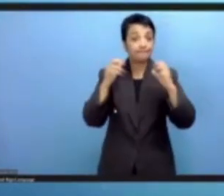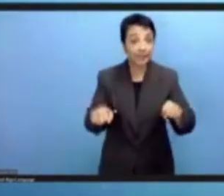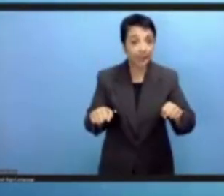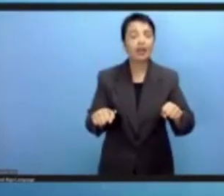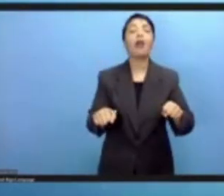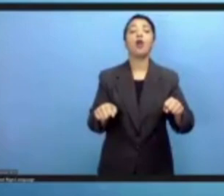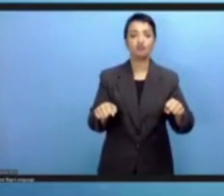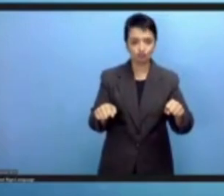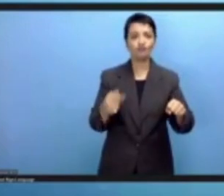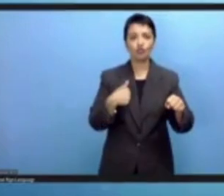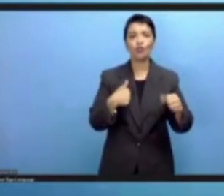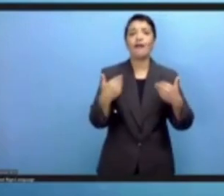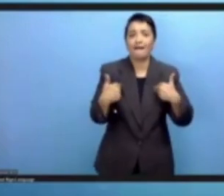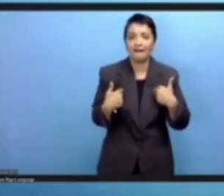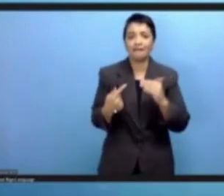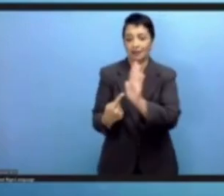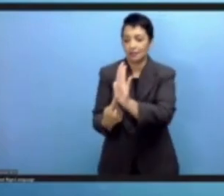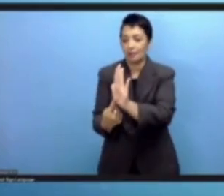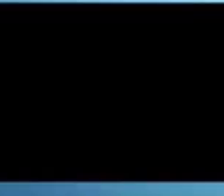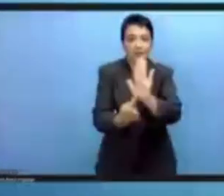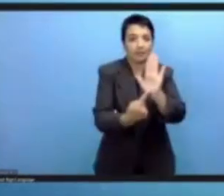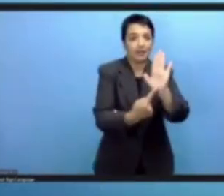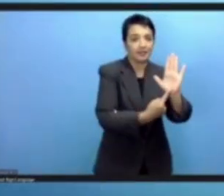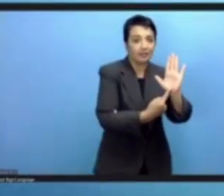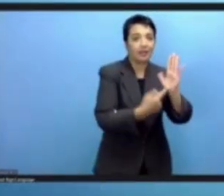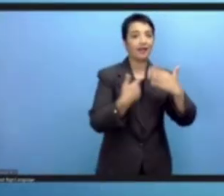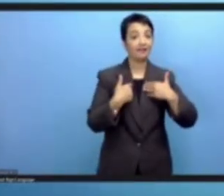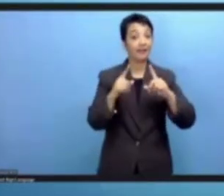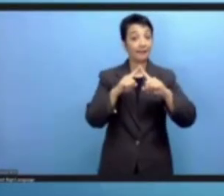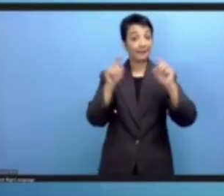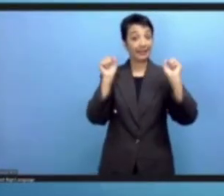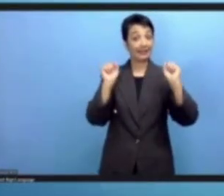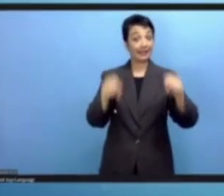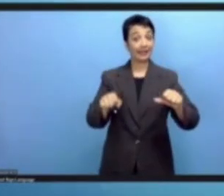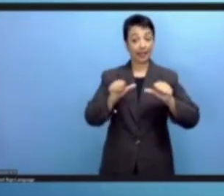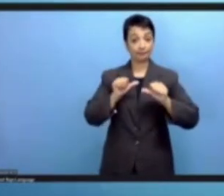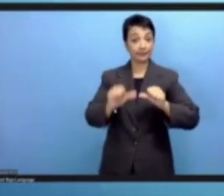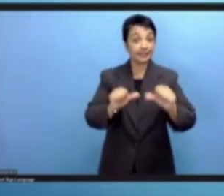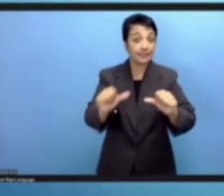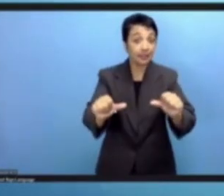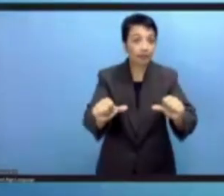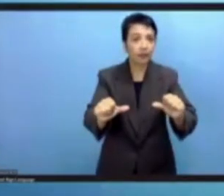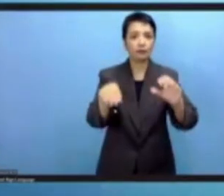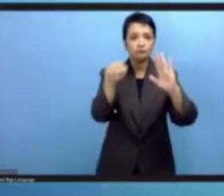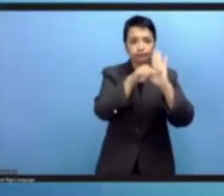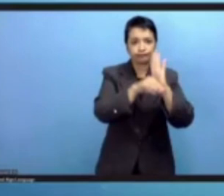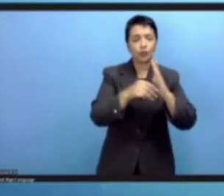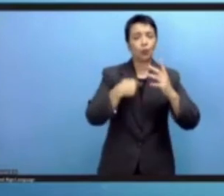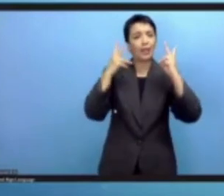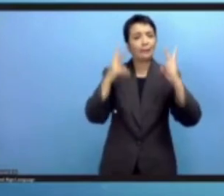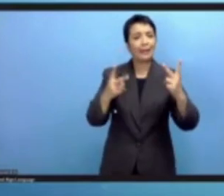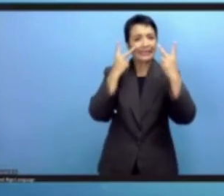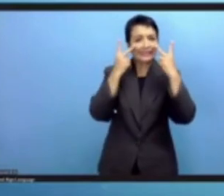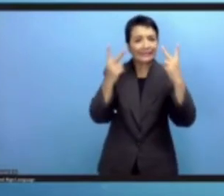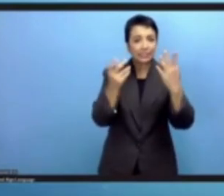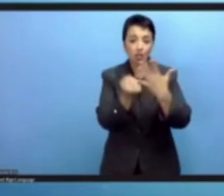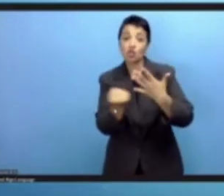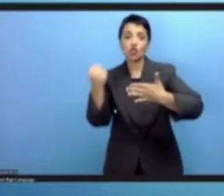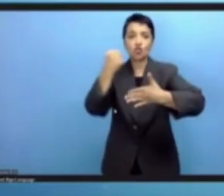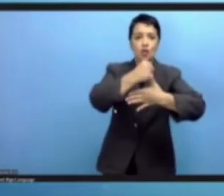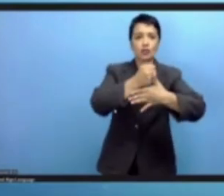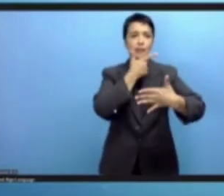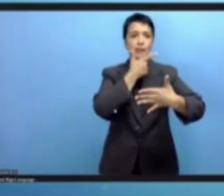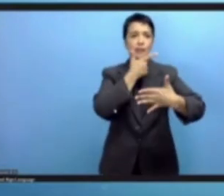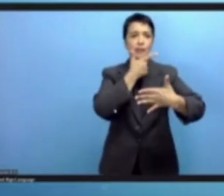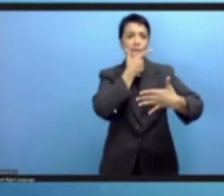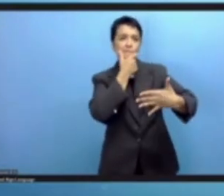quedar excluida pero la tecnología puede tener un papel en la mitigación de dichas desigualdades la respuesta esto es sí